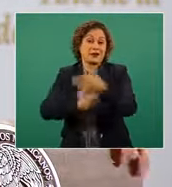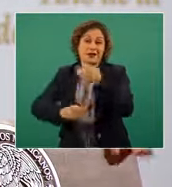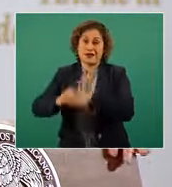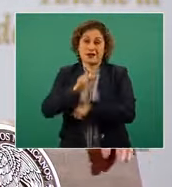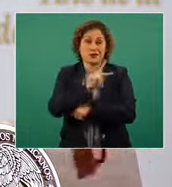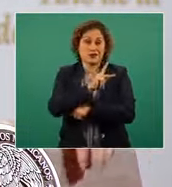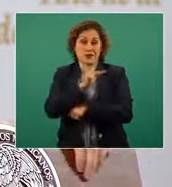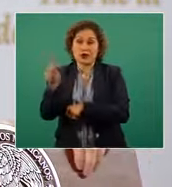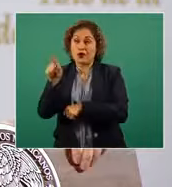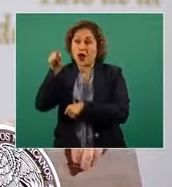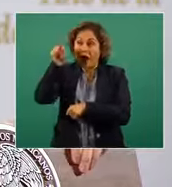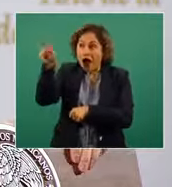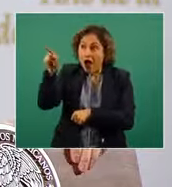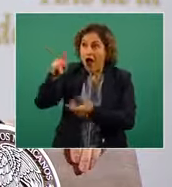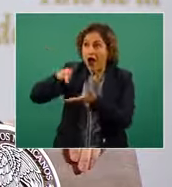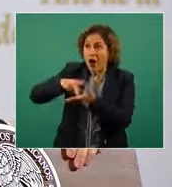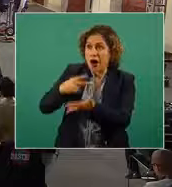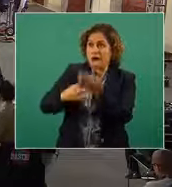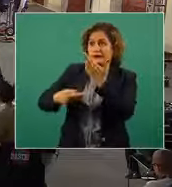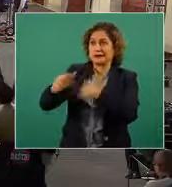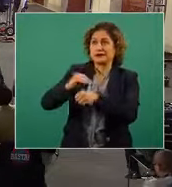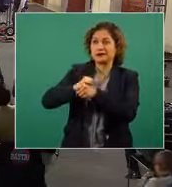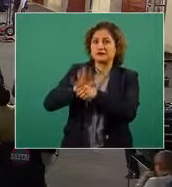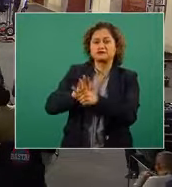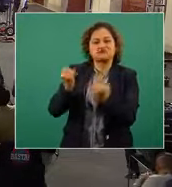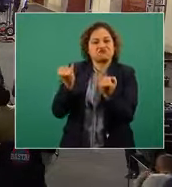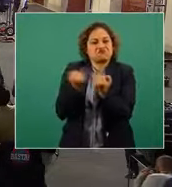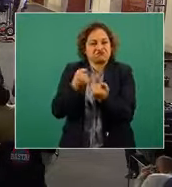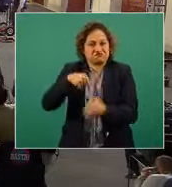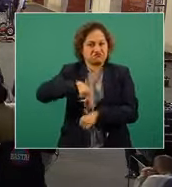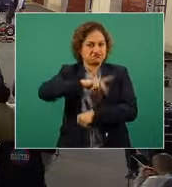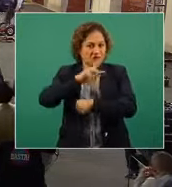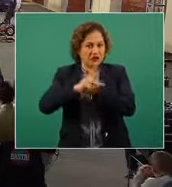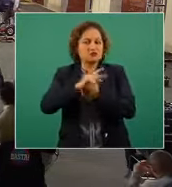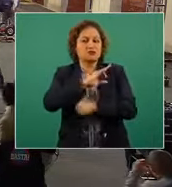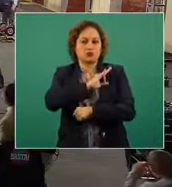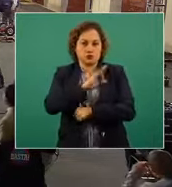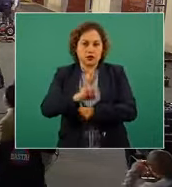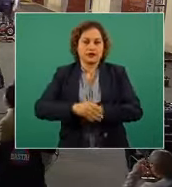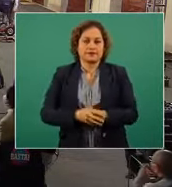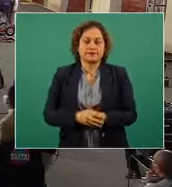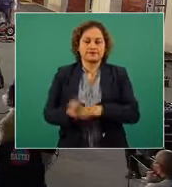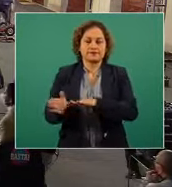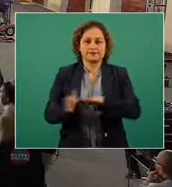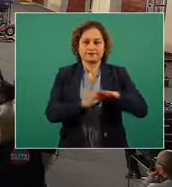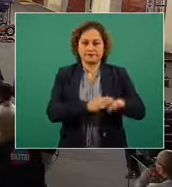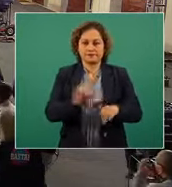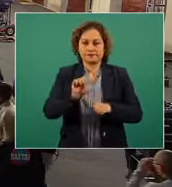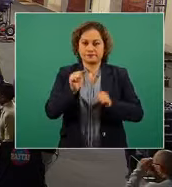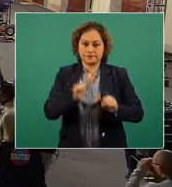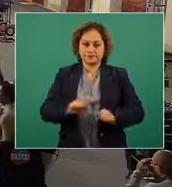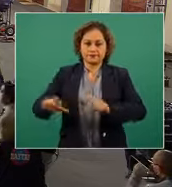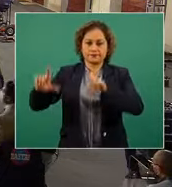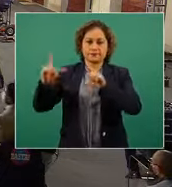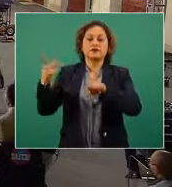repuntes, rebrotes o exacerbaciones de la epidemia. Finalmente, el componente de vacunación, antes de ver las curvas